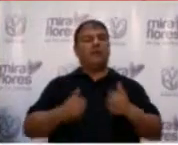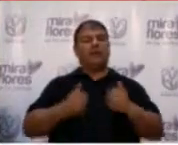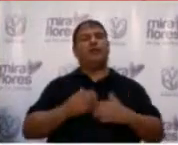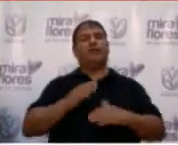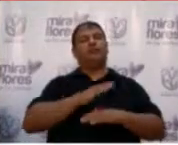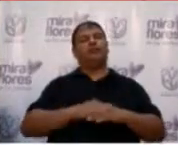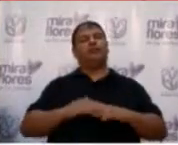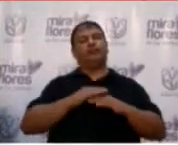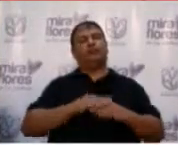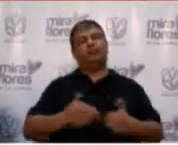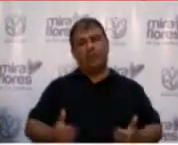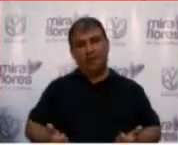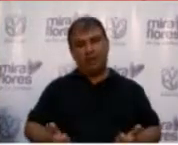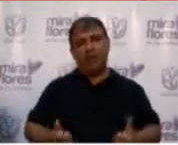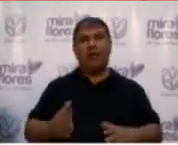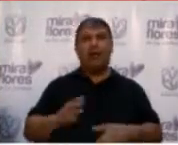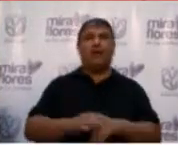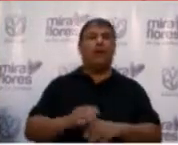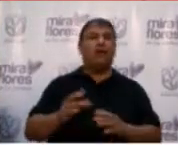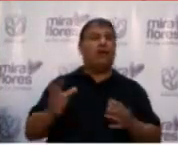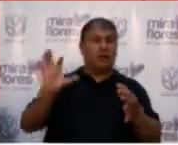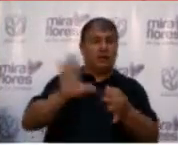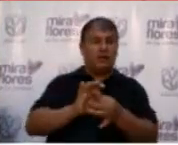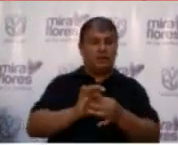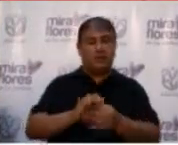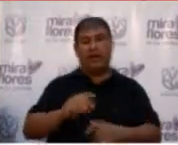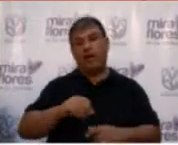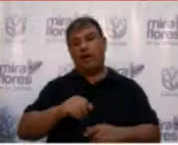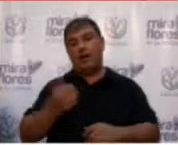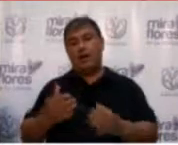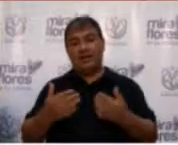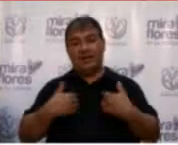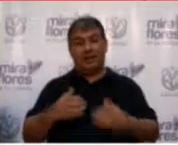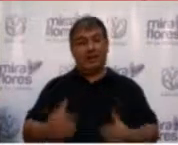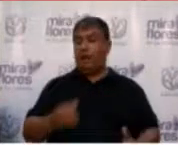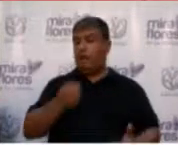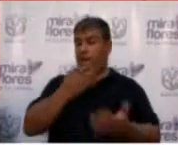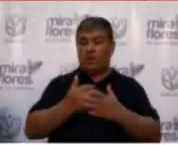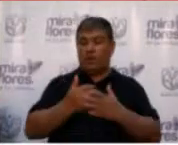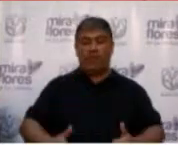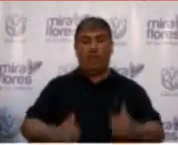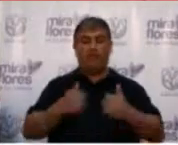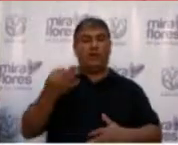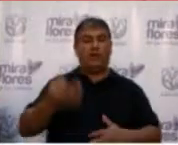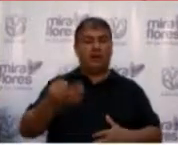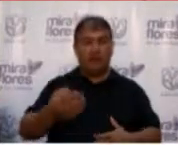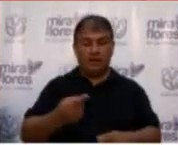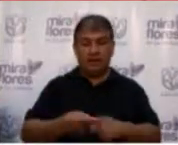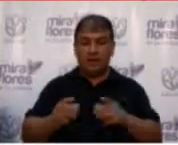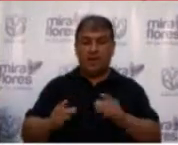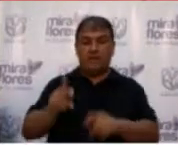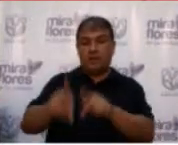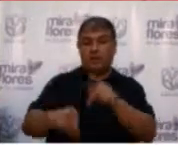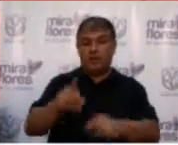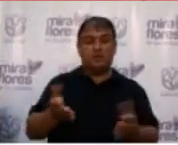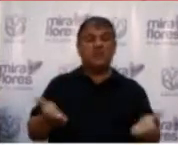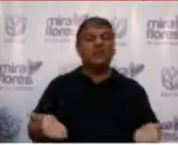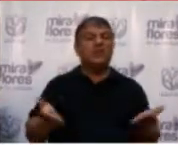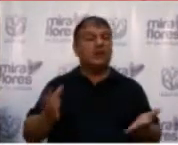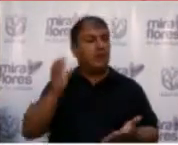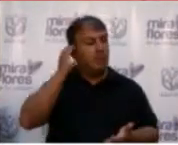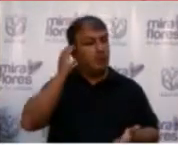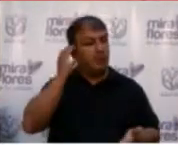más cómoda con relación a la generación de calidad de vida para los ciudadanos, en este caso